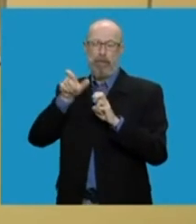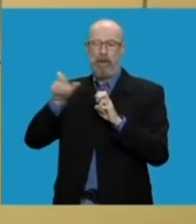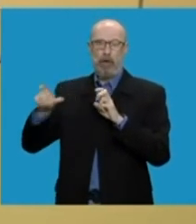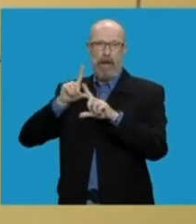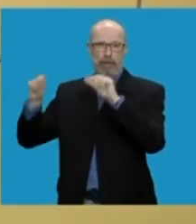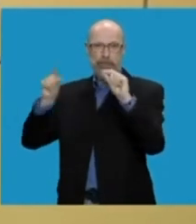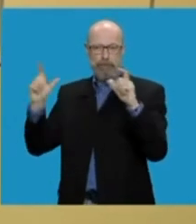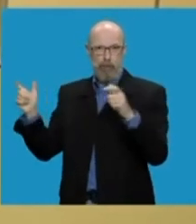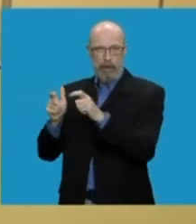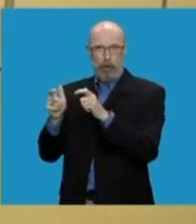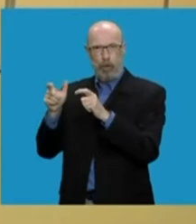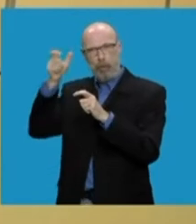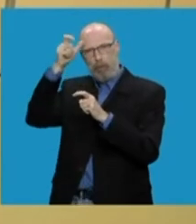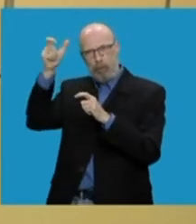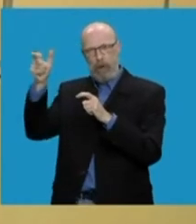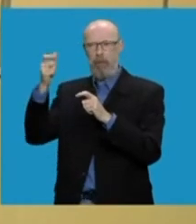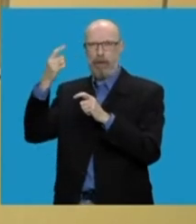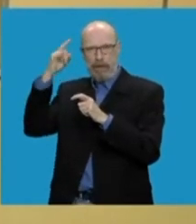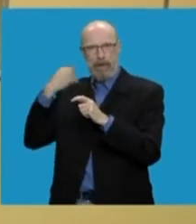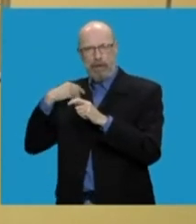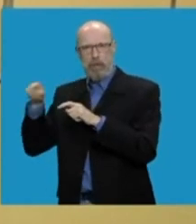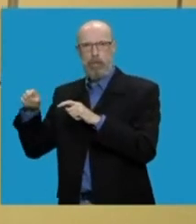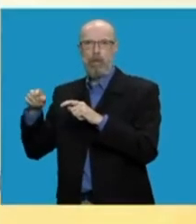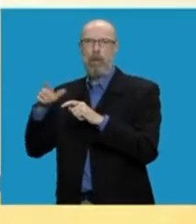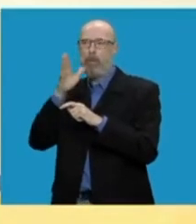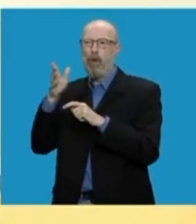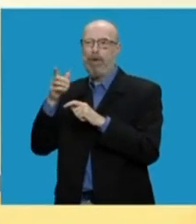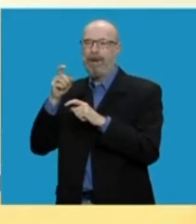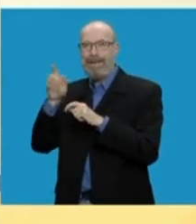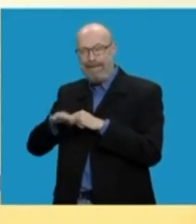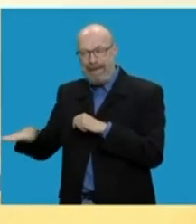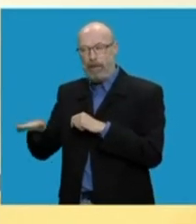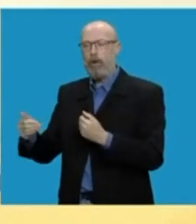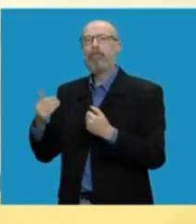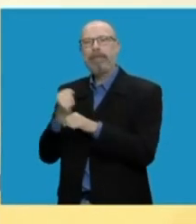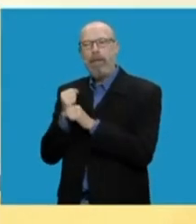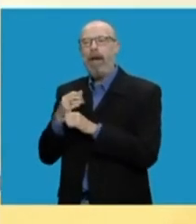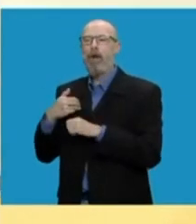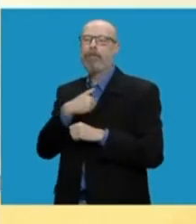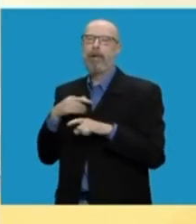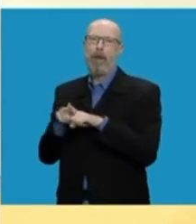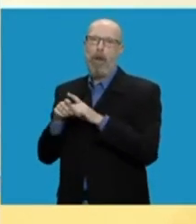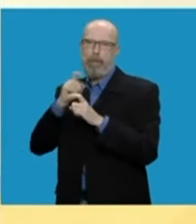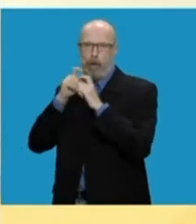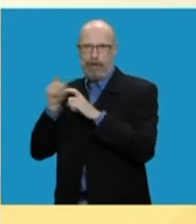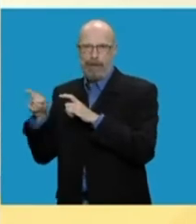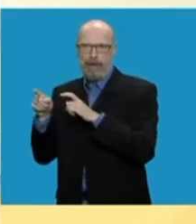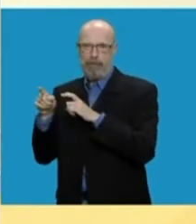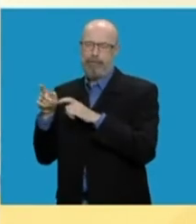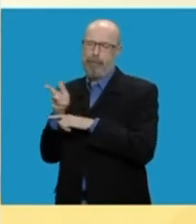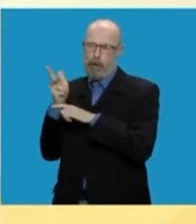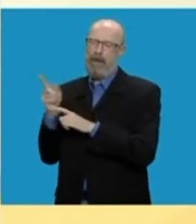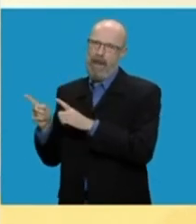un municipio salmantino, en Las Veguillas, donde los niños hacen de periodistas, que también es muy interesante. Quizá demasiado largo, claro